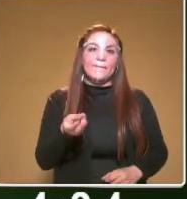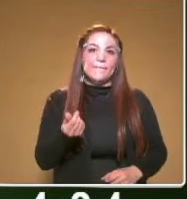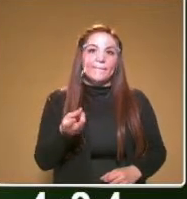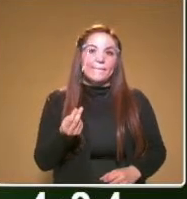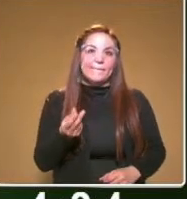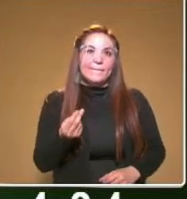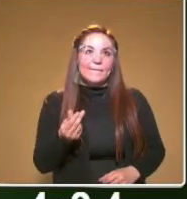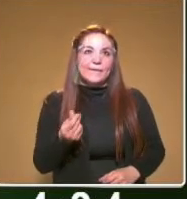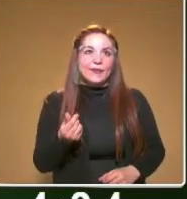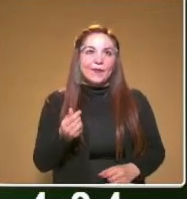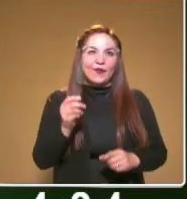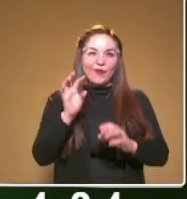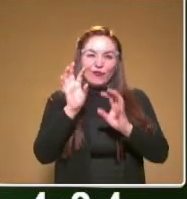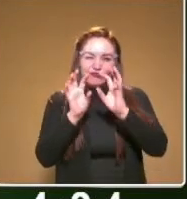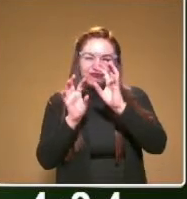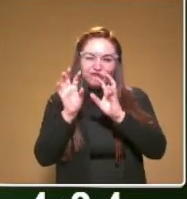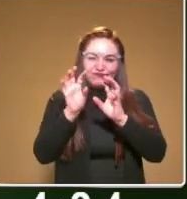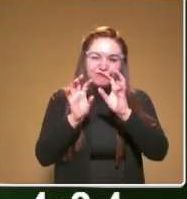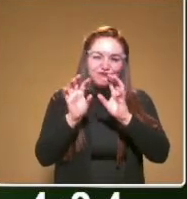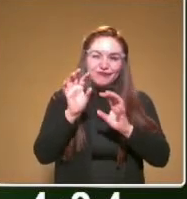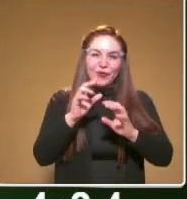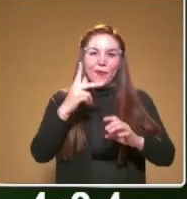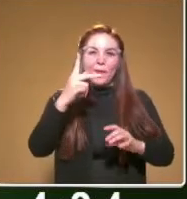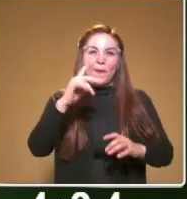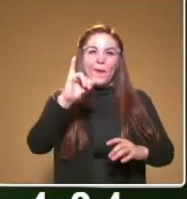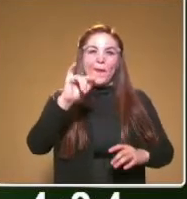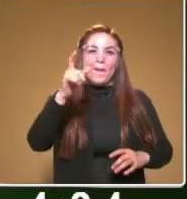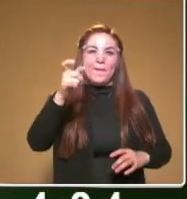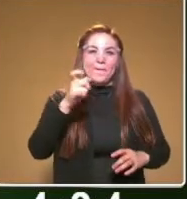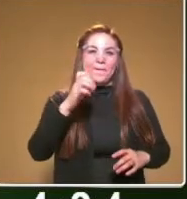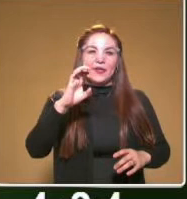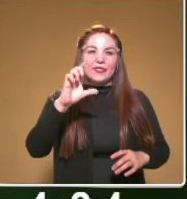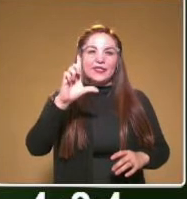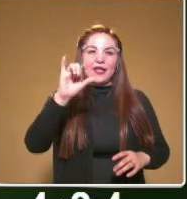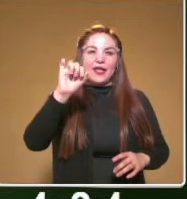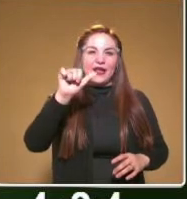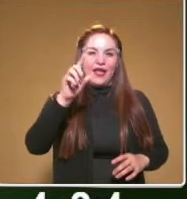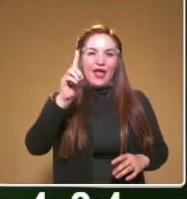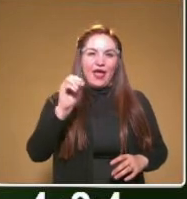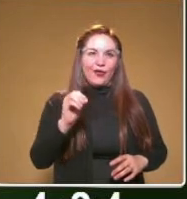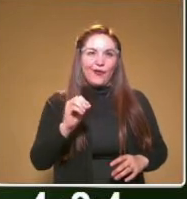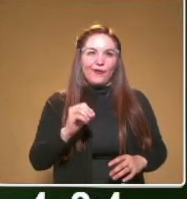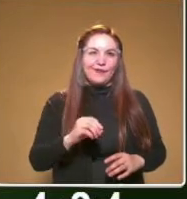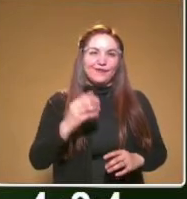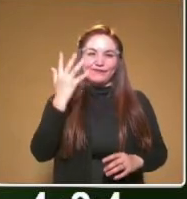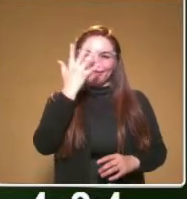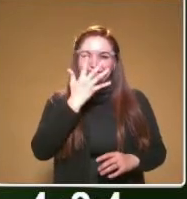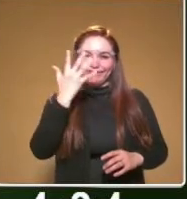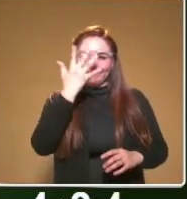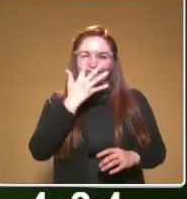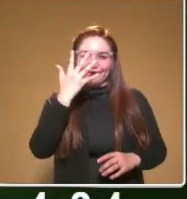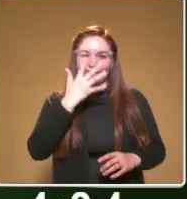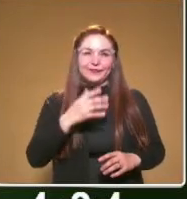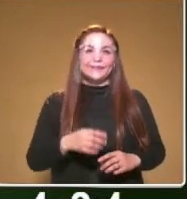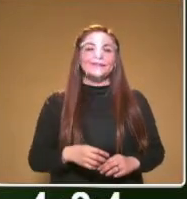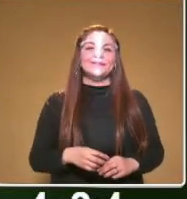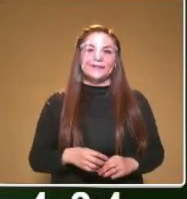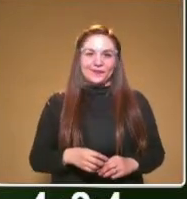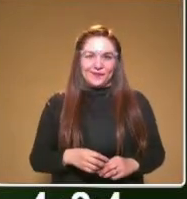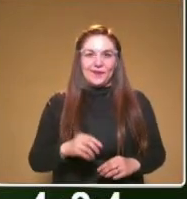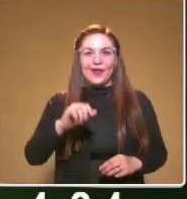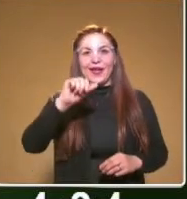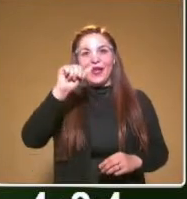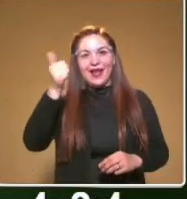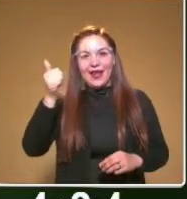se le llama pixeleado. Sí, ahorita ¿sí? Yo creo que lo identifican más los niños con esa palabra, maestra, pixeleado, cuando son cuadritos. Exacto. En la